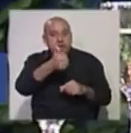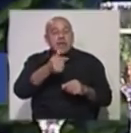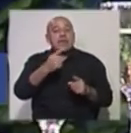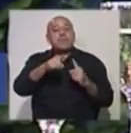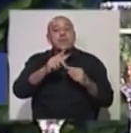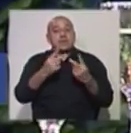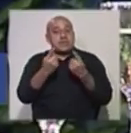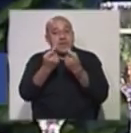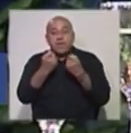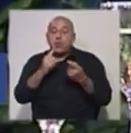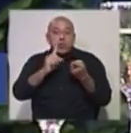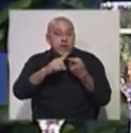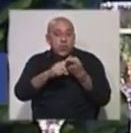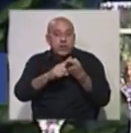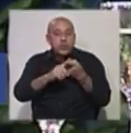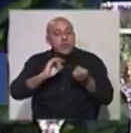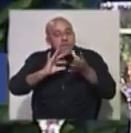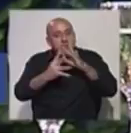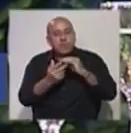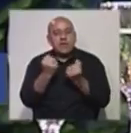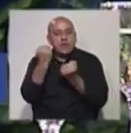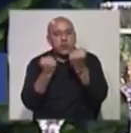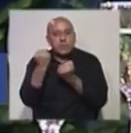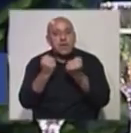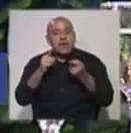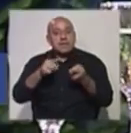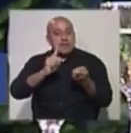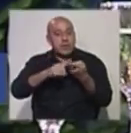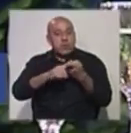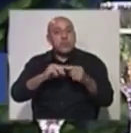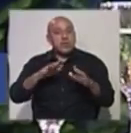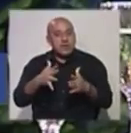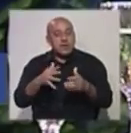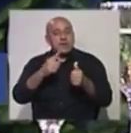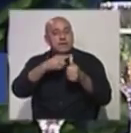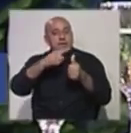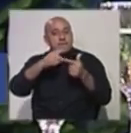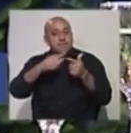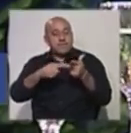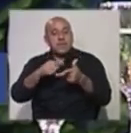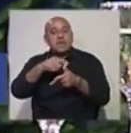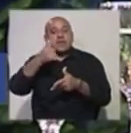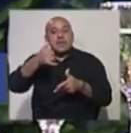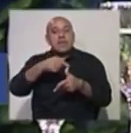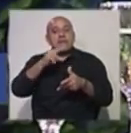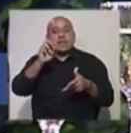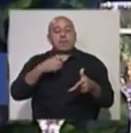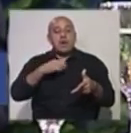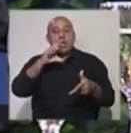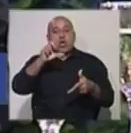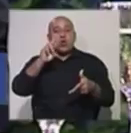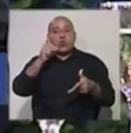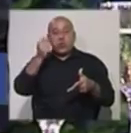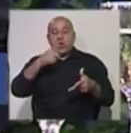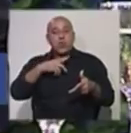necesitaban llegar a un acuerdo de un modelo de país. Y ese acuerdo se basó en el histórico perfil sindicalista de Lula, un gran